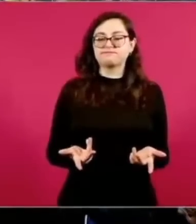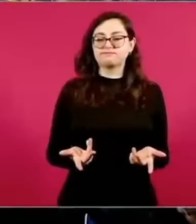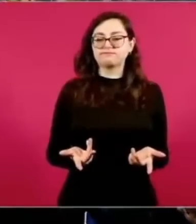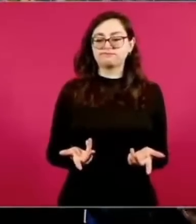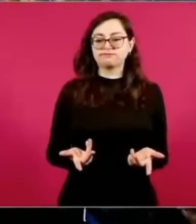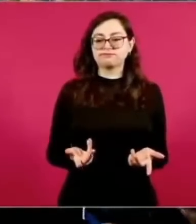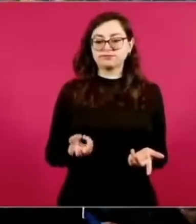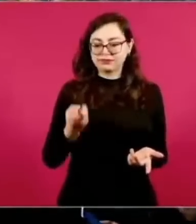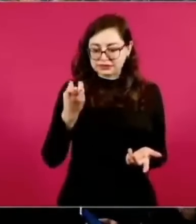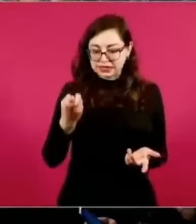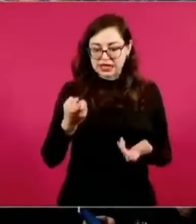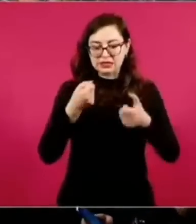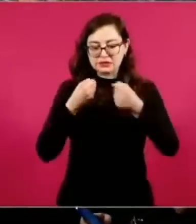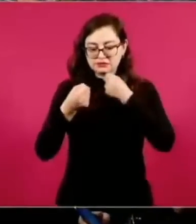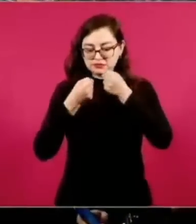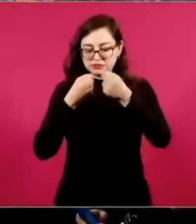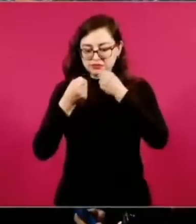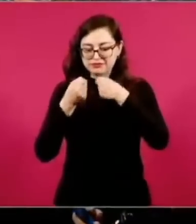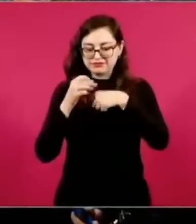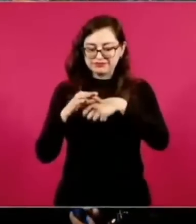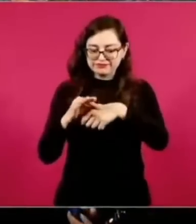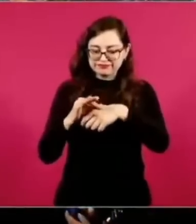ese periodismo